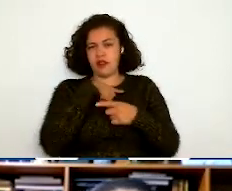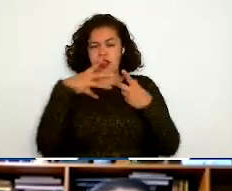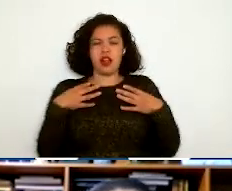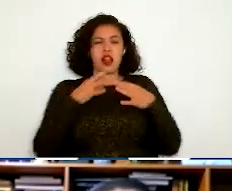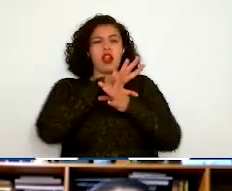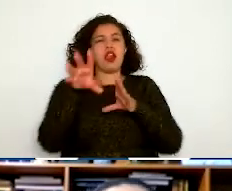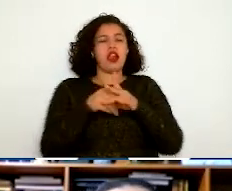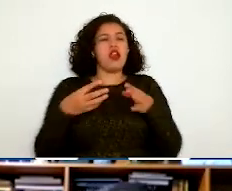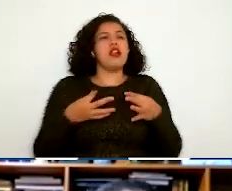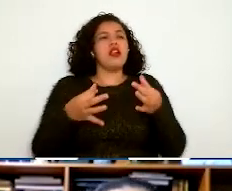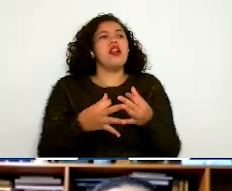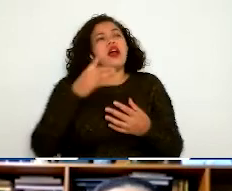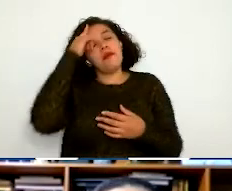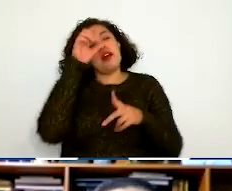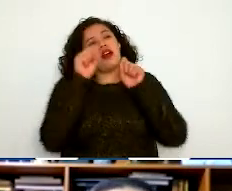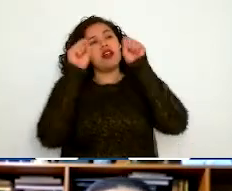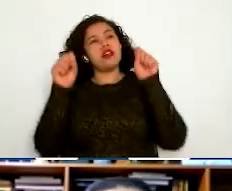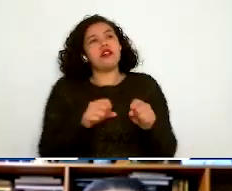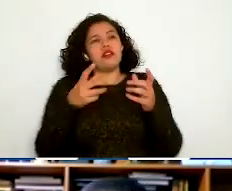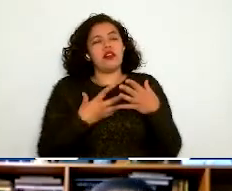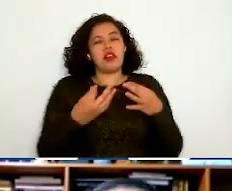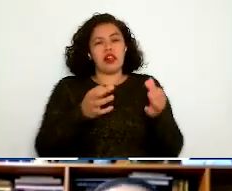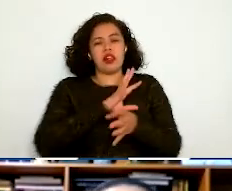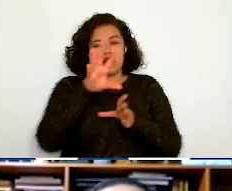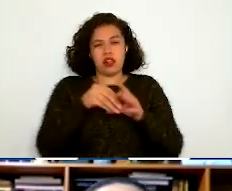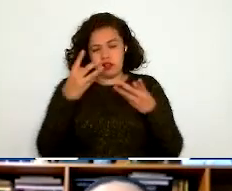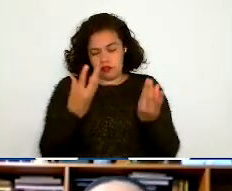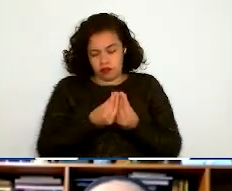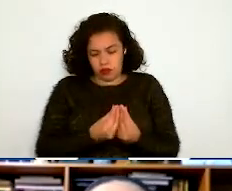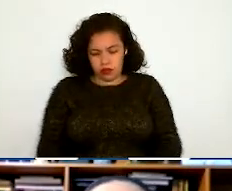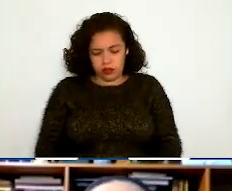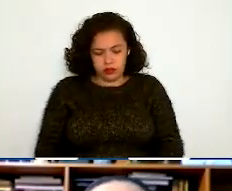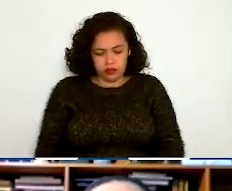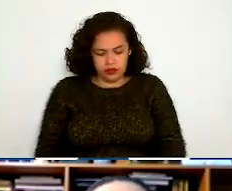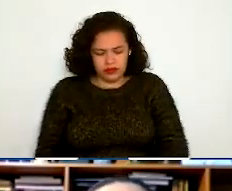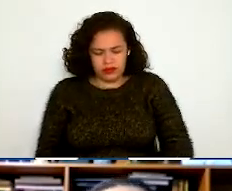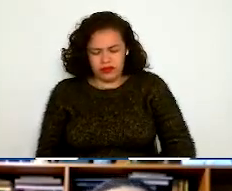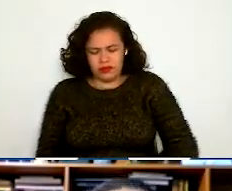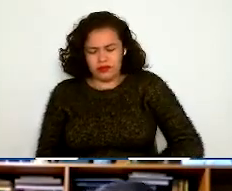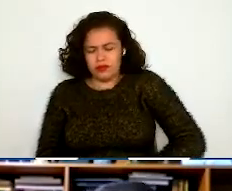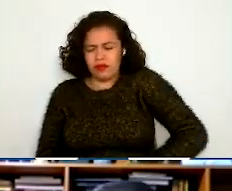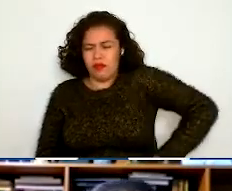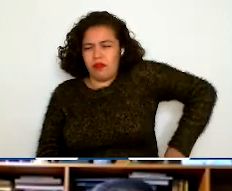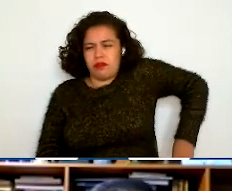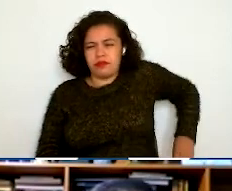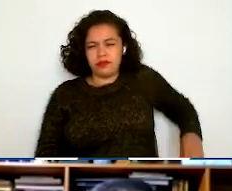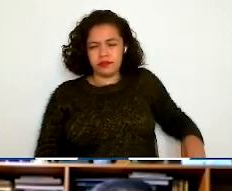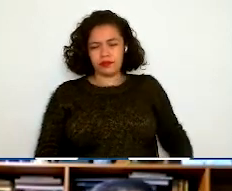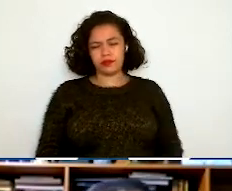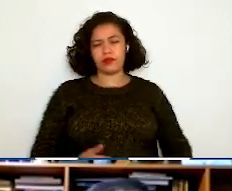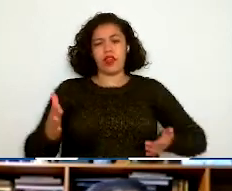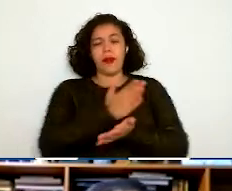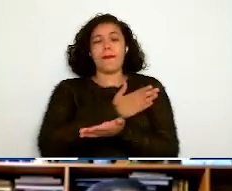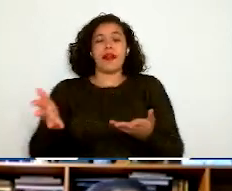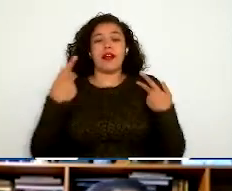integrada, con estos sistemas de calidad integrados en conjunto, ¿no? Y que además esa persona, ¿no?